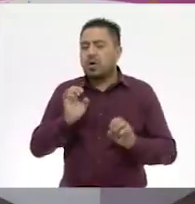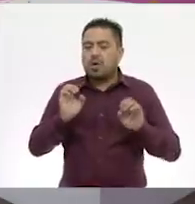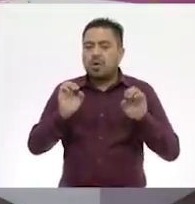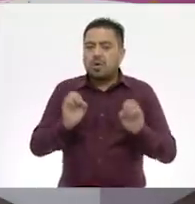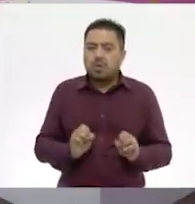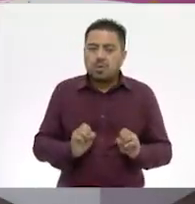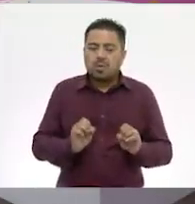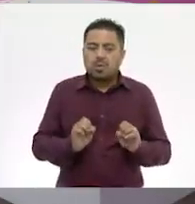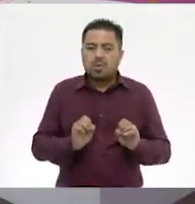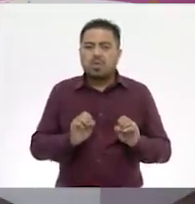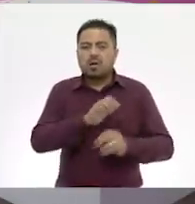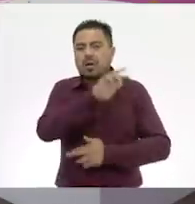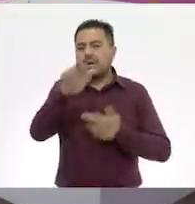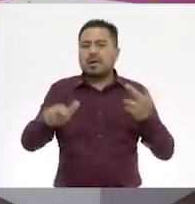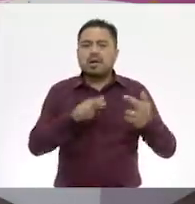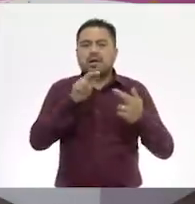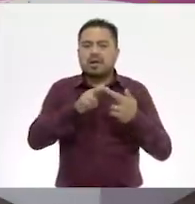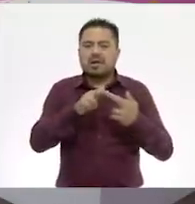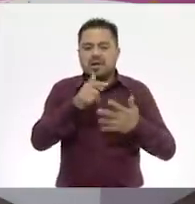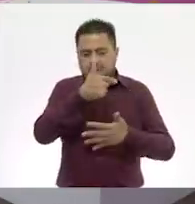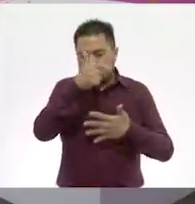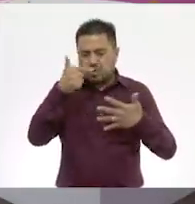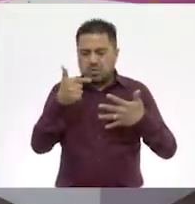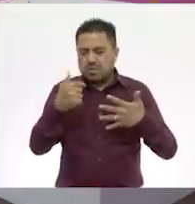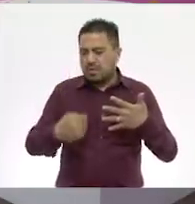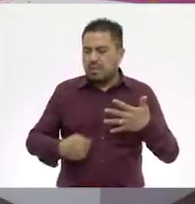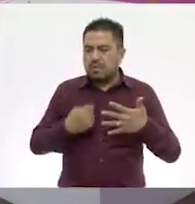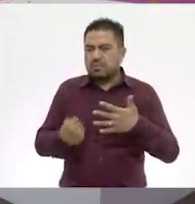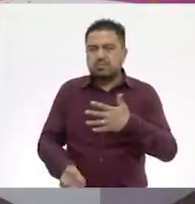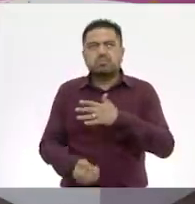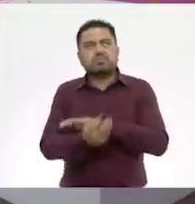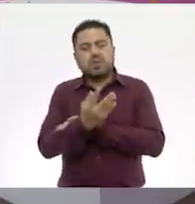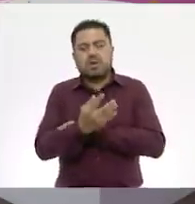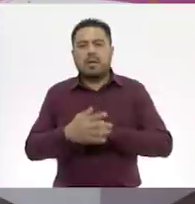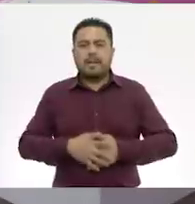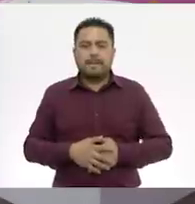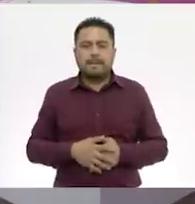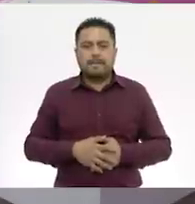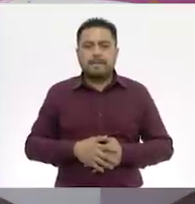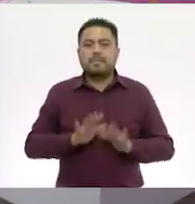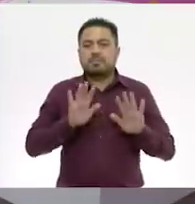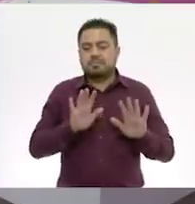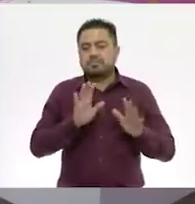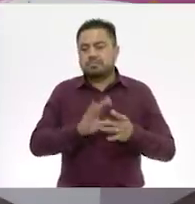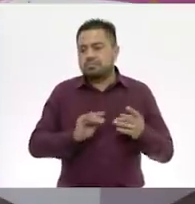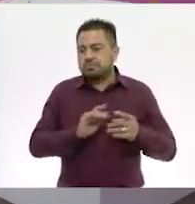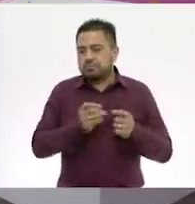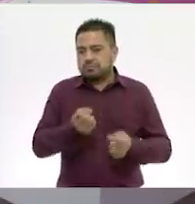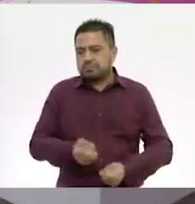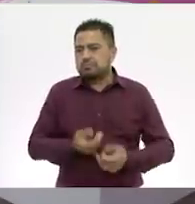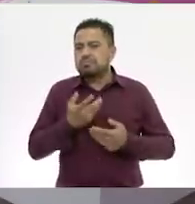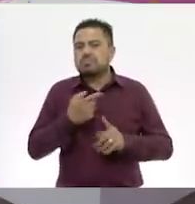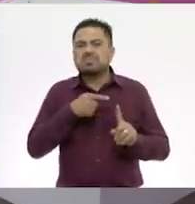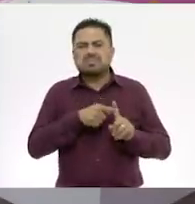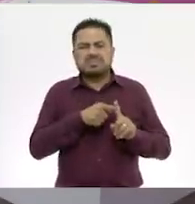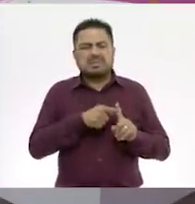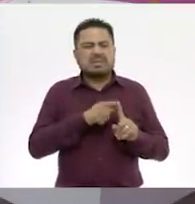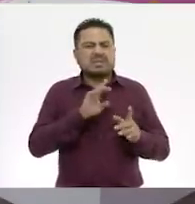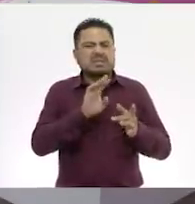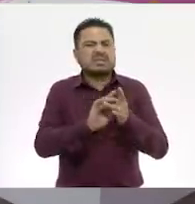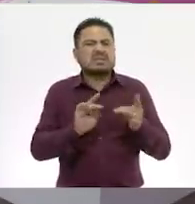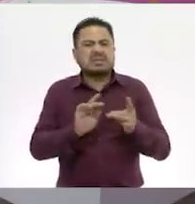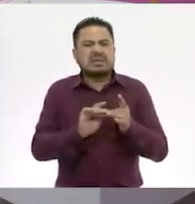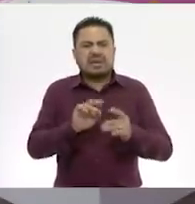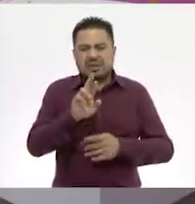o la región geográfica en donde aparecen. Los refranes son sentencias